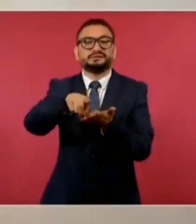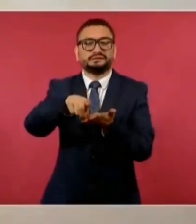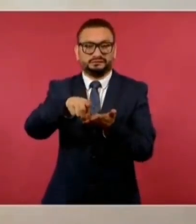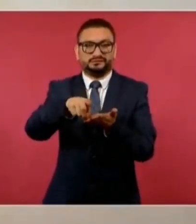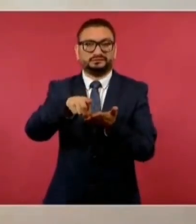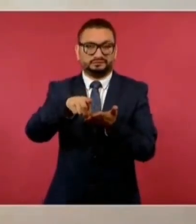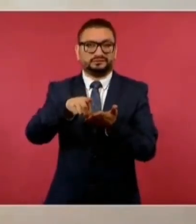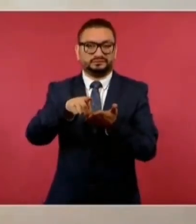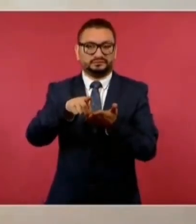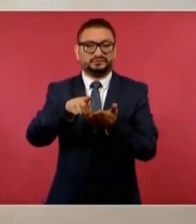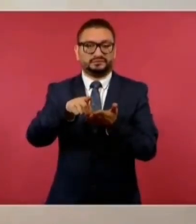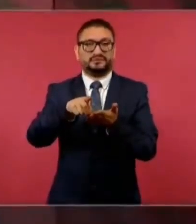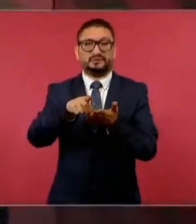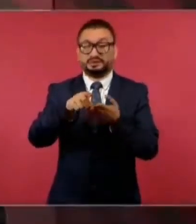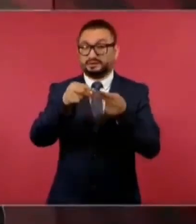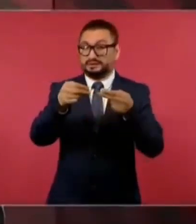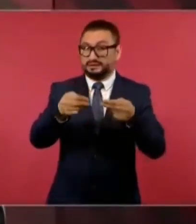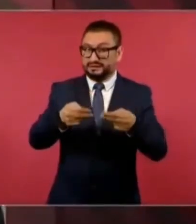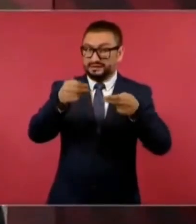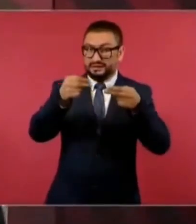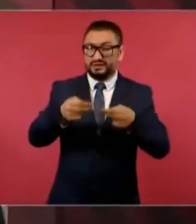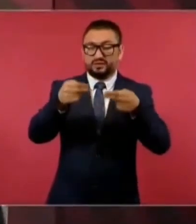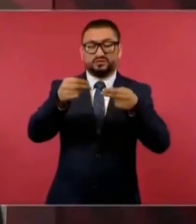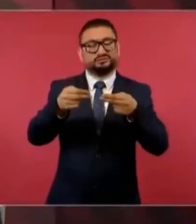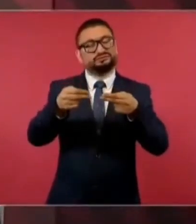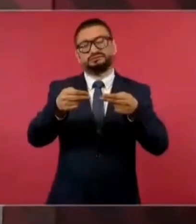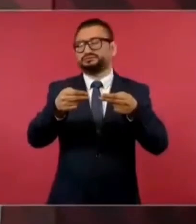no es una mercancía.